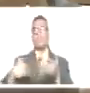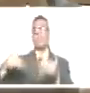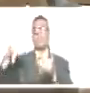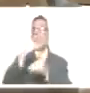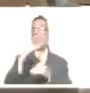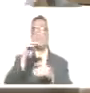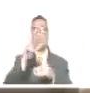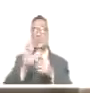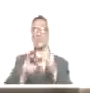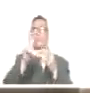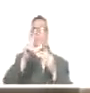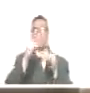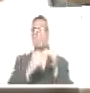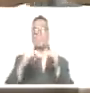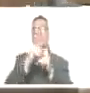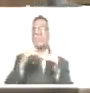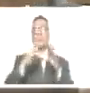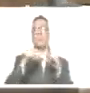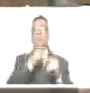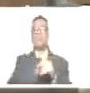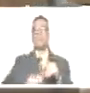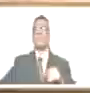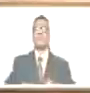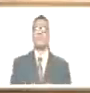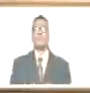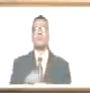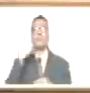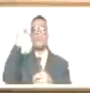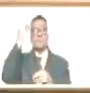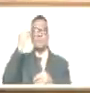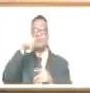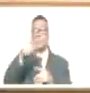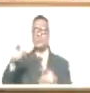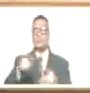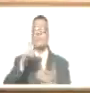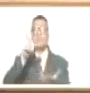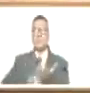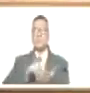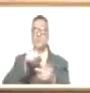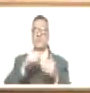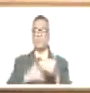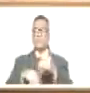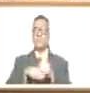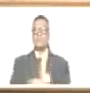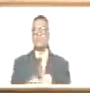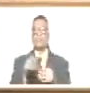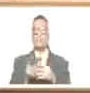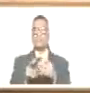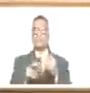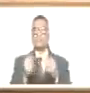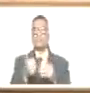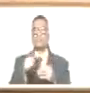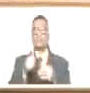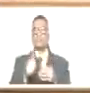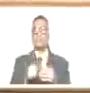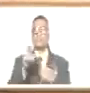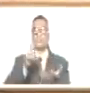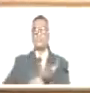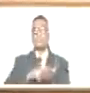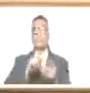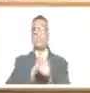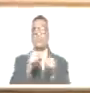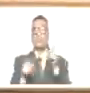3. Es todo, señor presidente. En consideración, aprobado. Siguiente. Décimo, se sugiere aprobar sin modificación